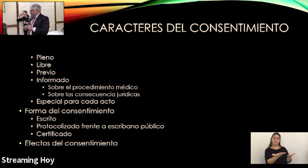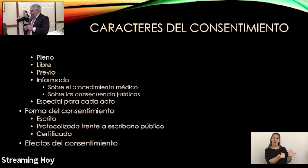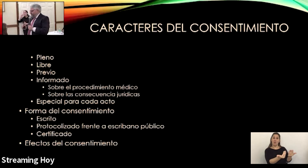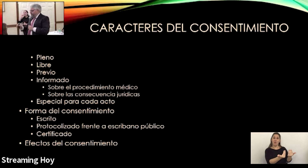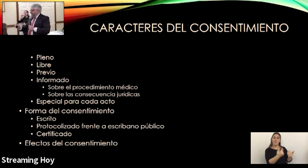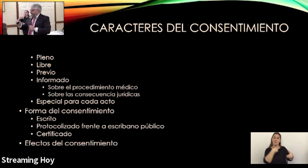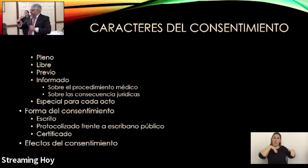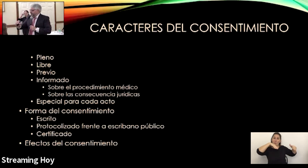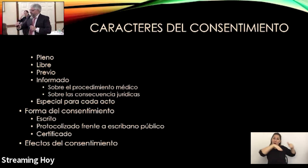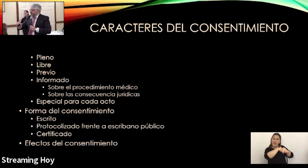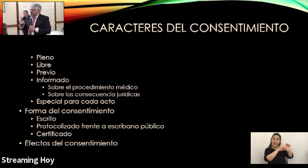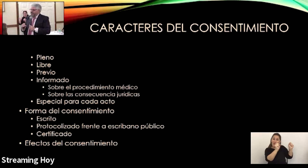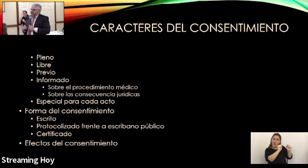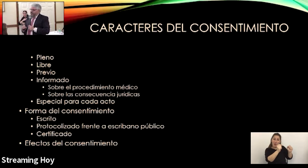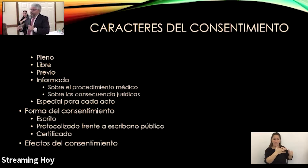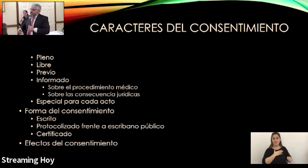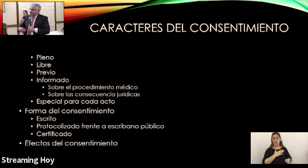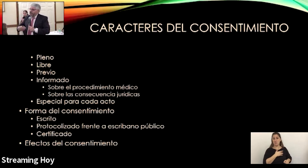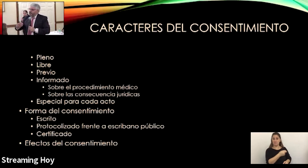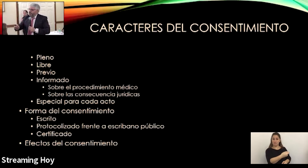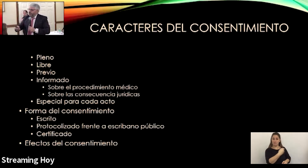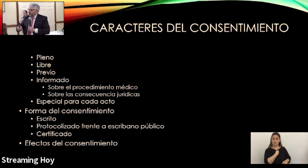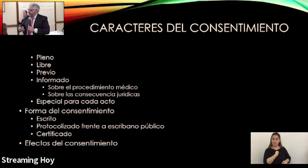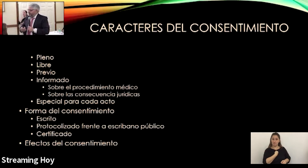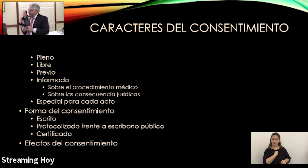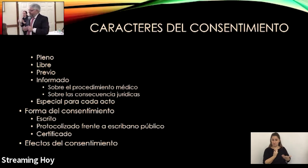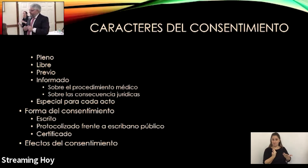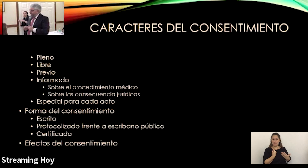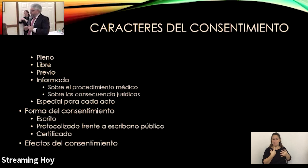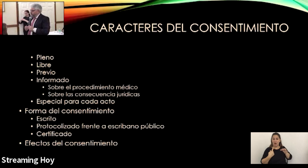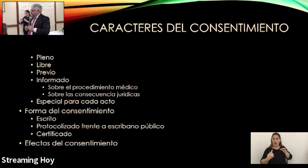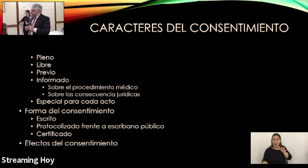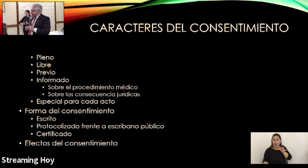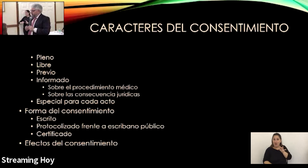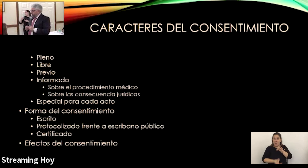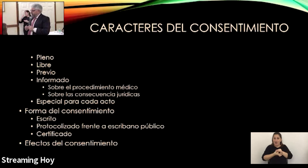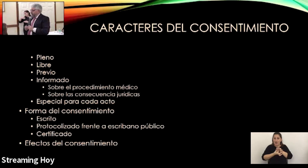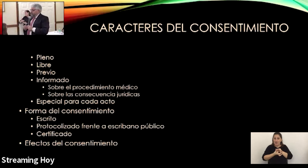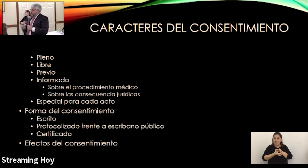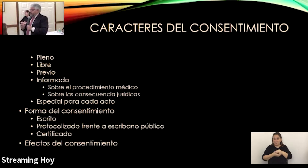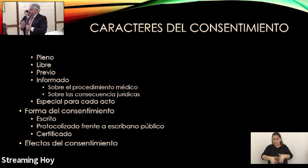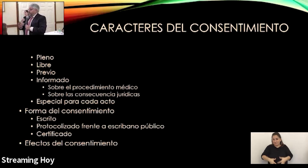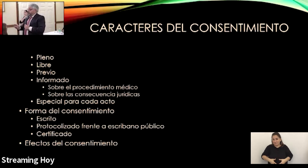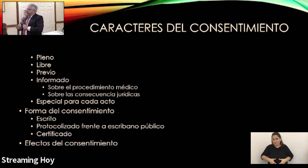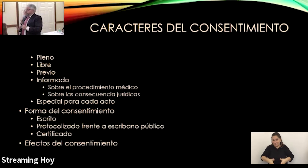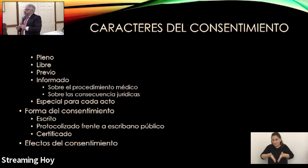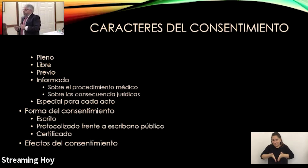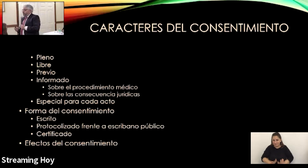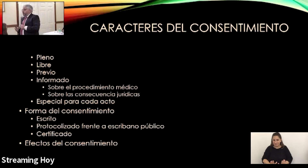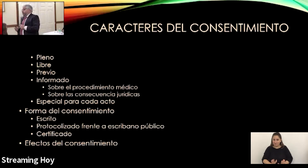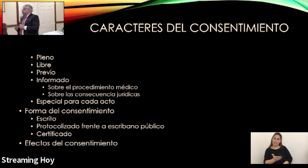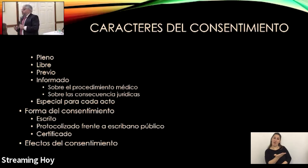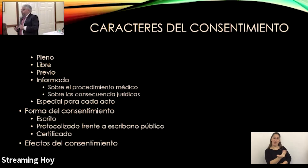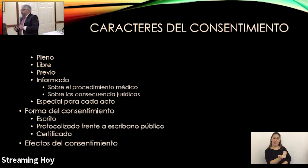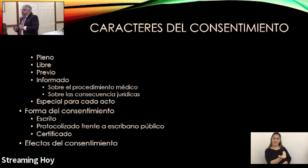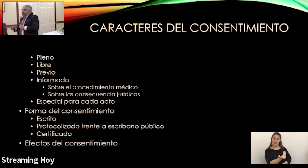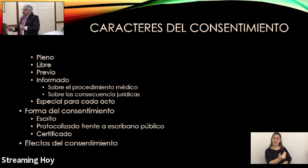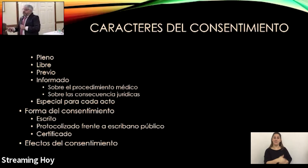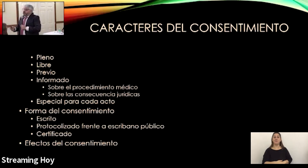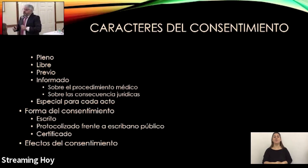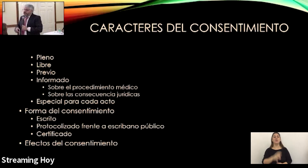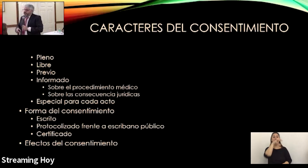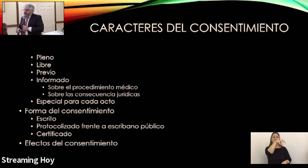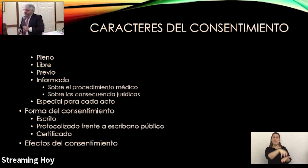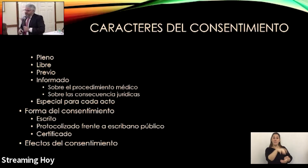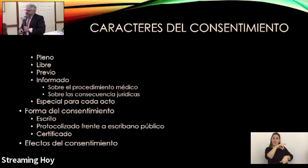que son míos para que me sean implantados y poder dar a luz. El centro médico le dijo, sí,